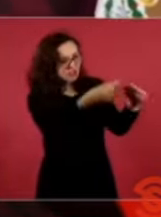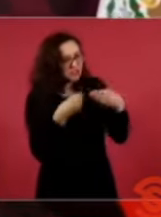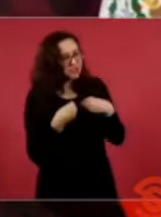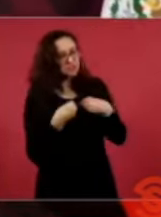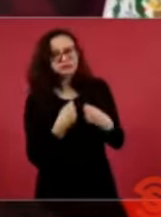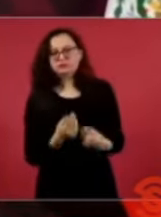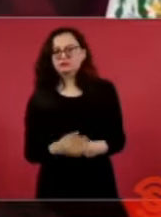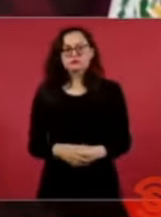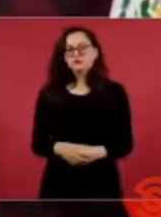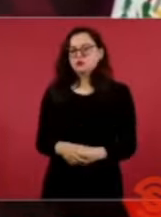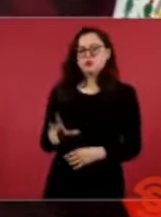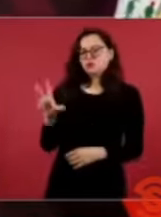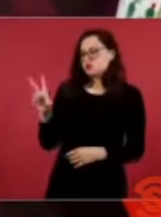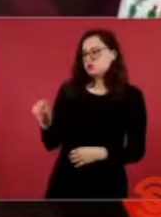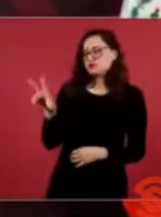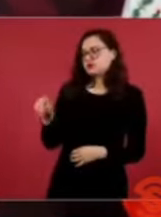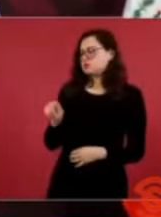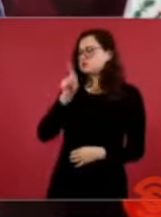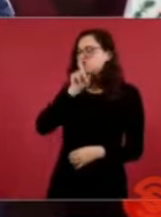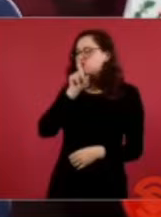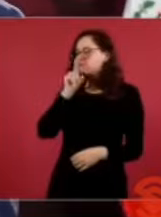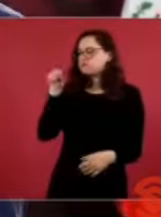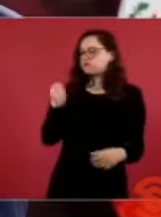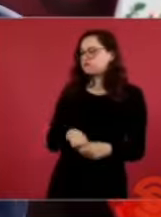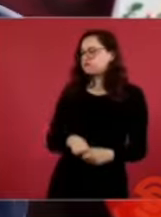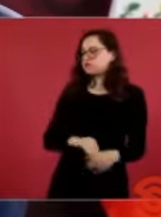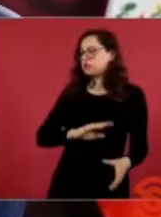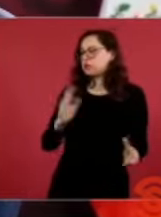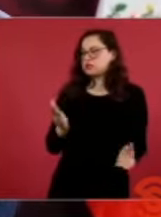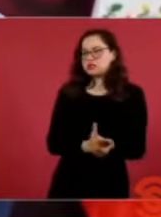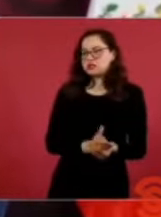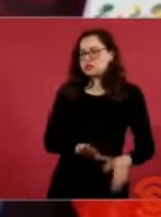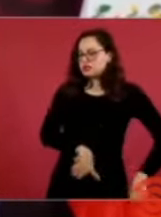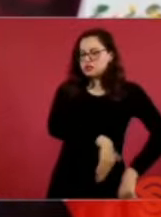Y ellos se reservaban también expedientes